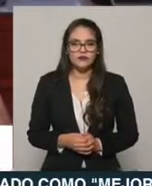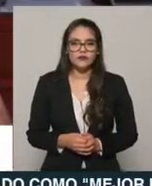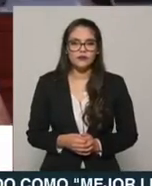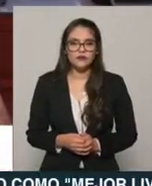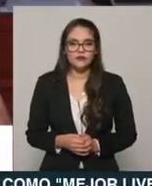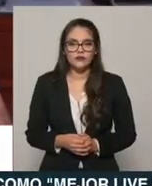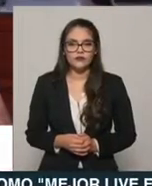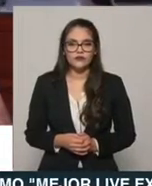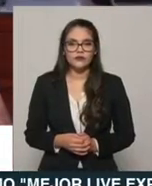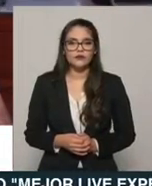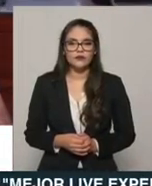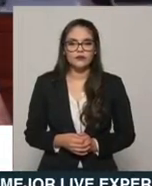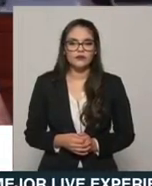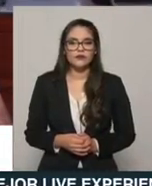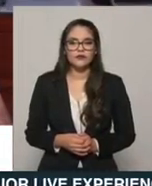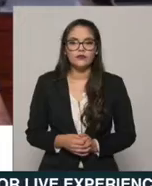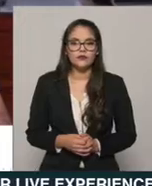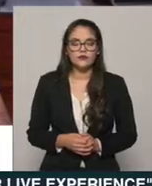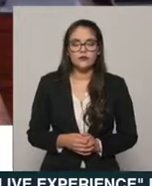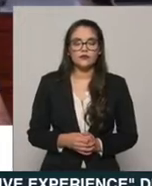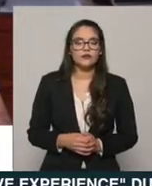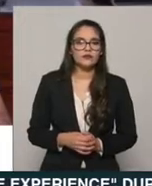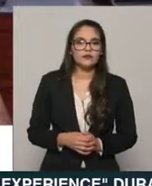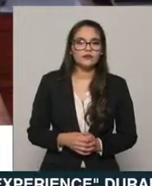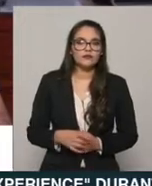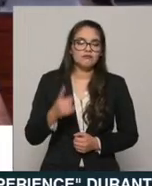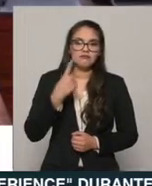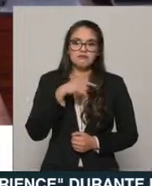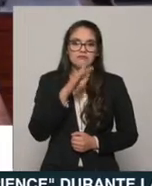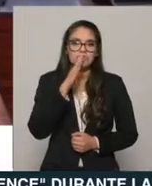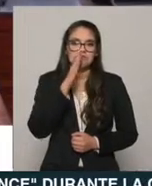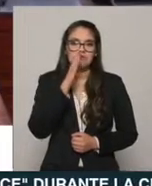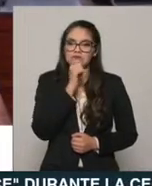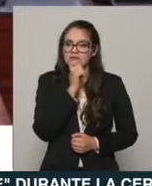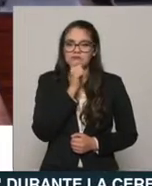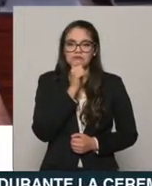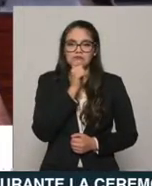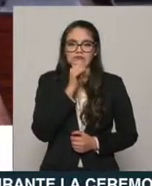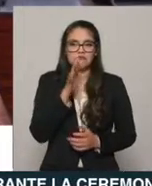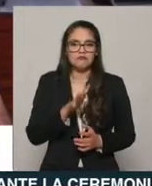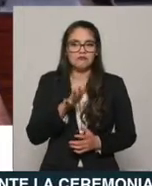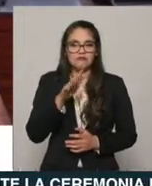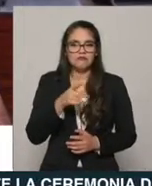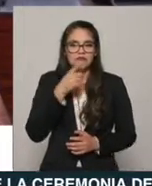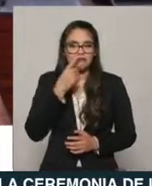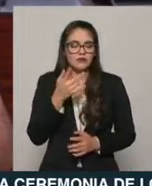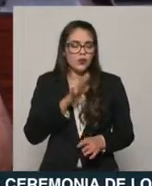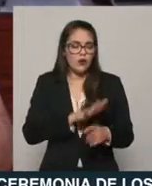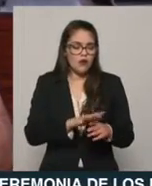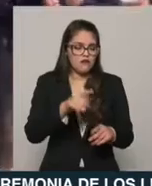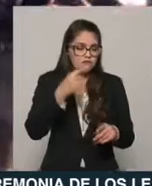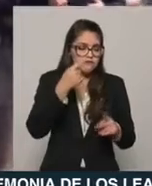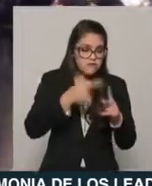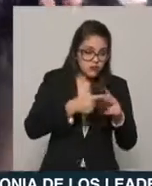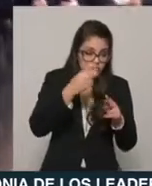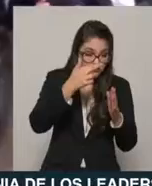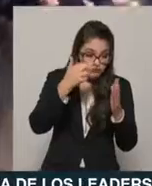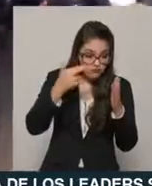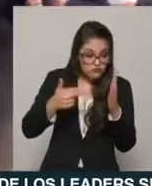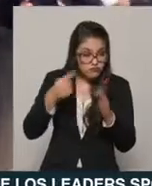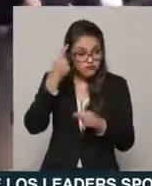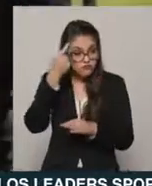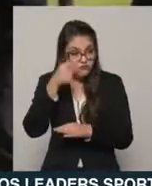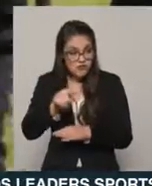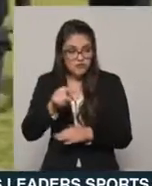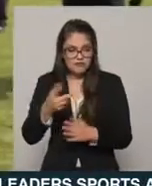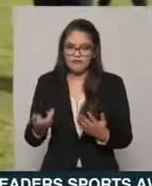No podemos tratar de imponer un criterio matemático al policía. Este es el modelo